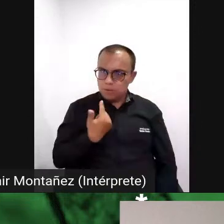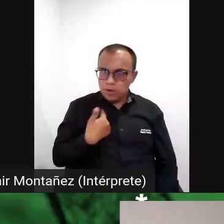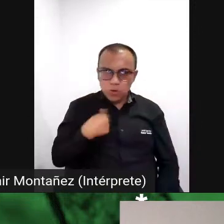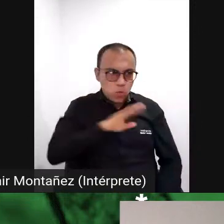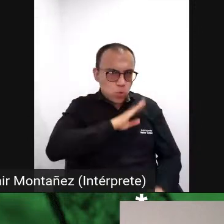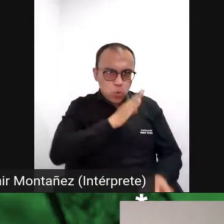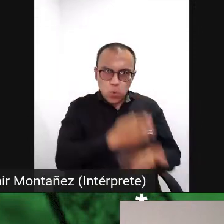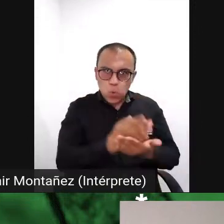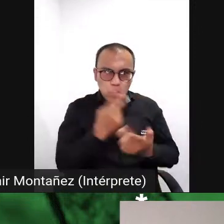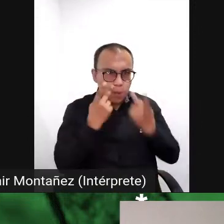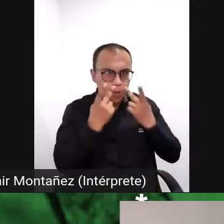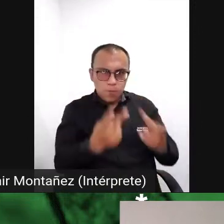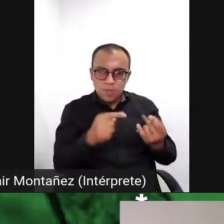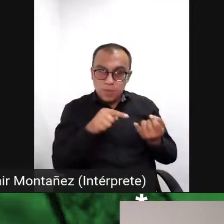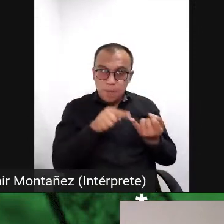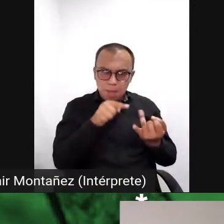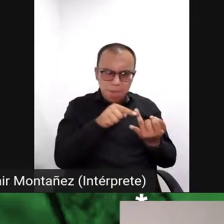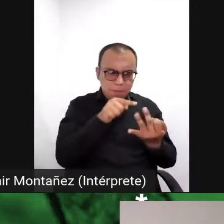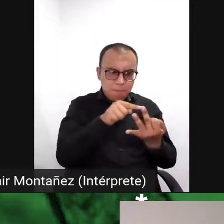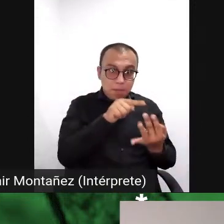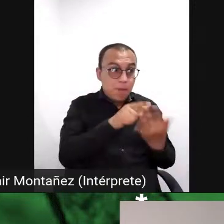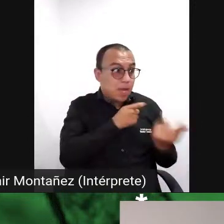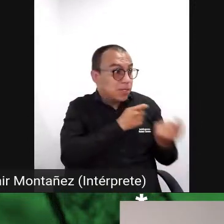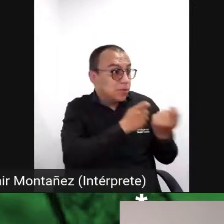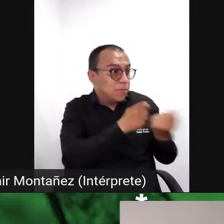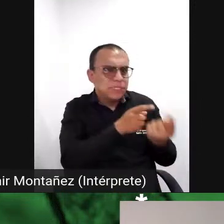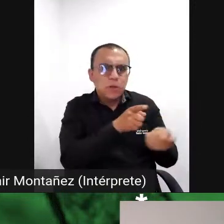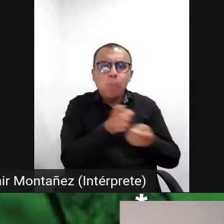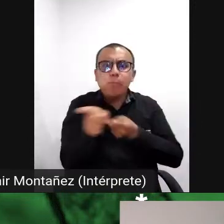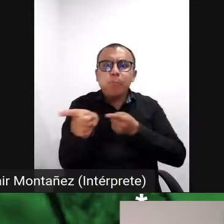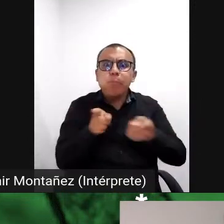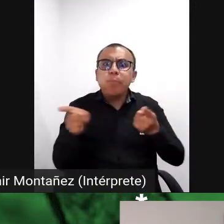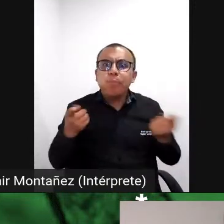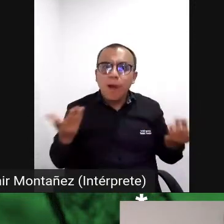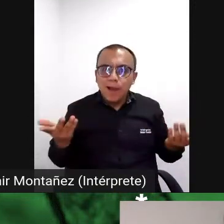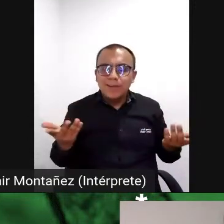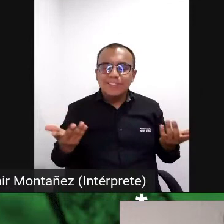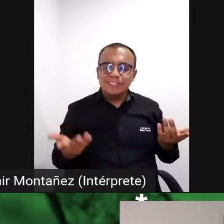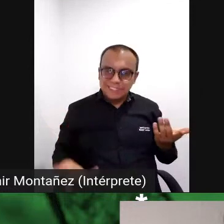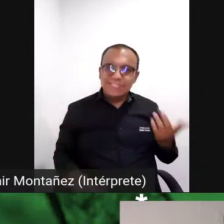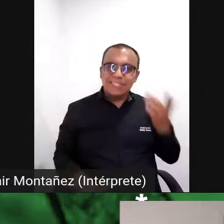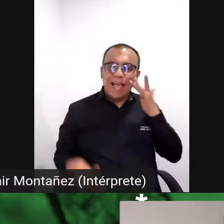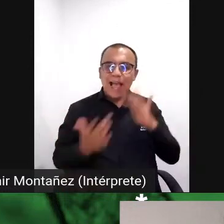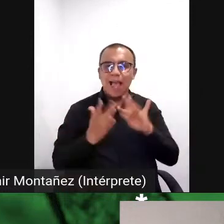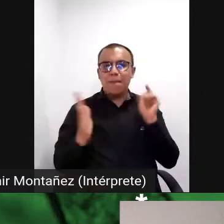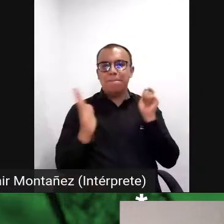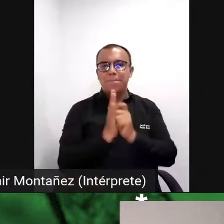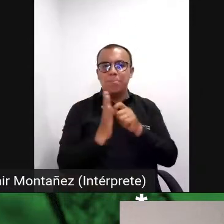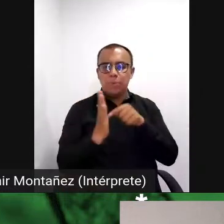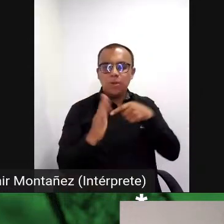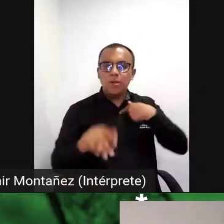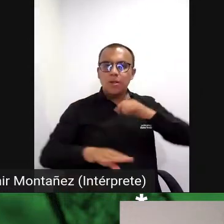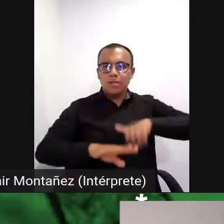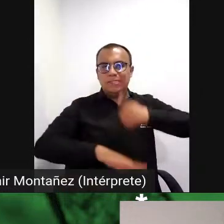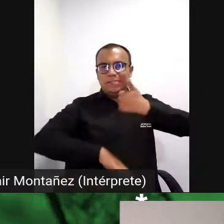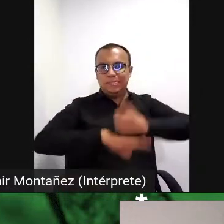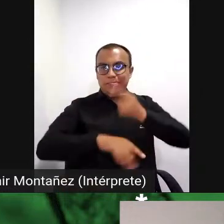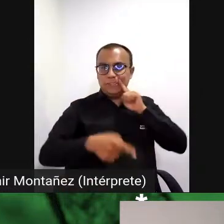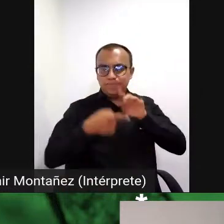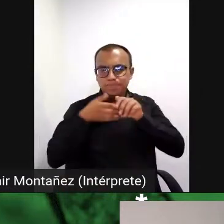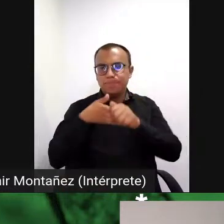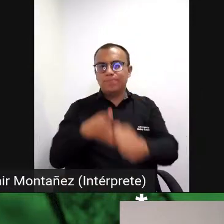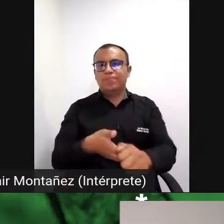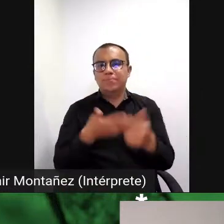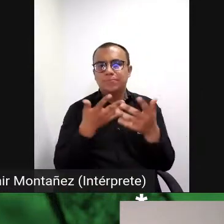todo esto, lo tengo al lado, son mis vecinos inesperados, ¿no? Es ese apunte y, digamos, esa dirección me parece que fue clave.